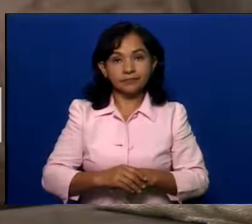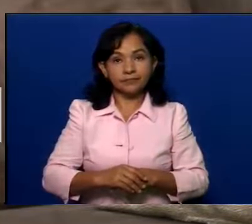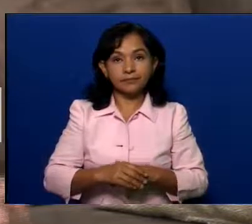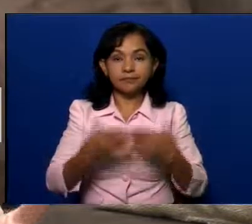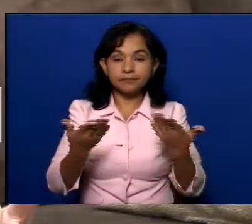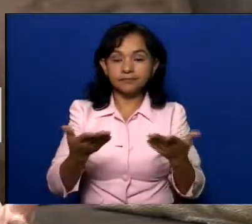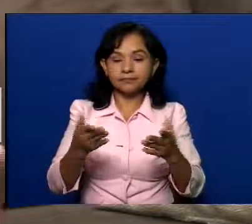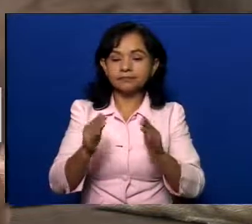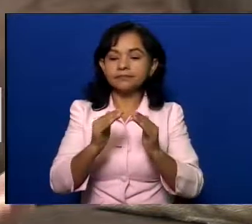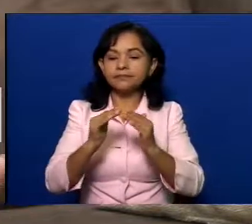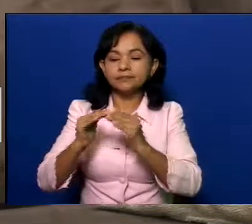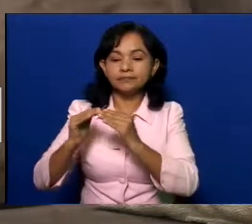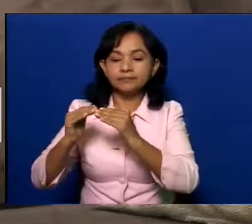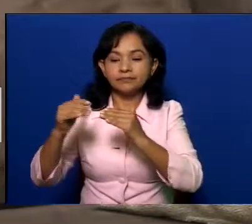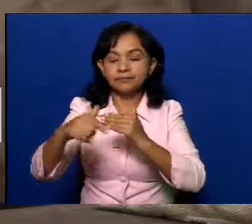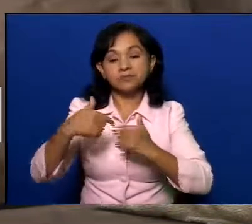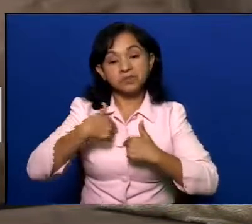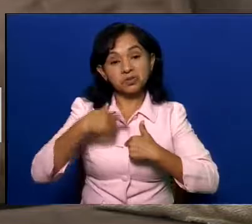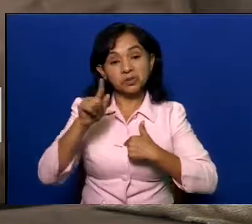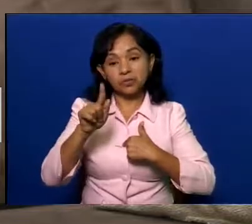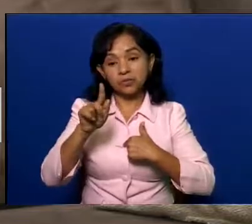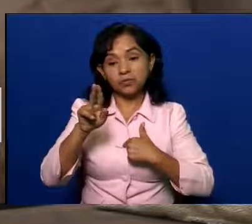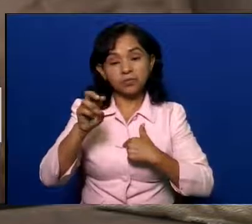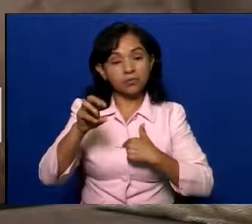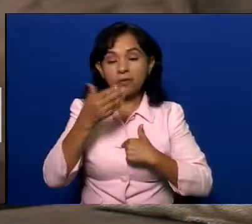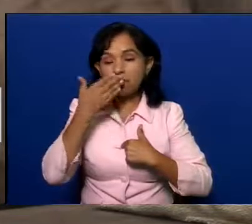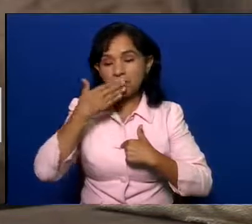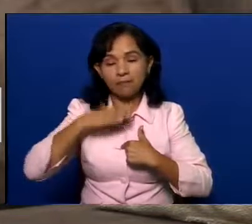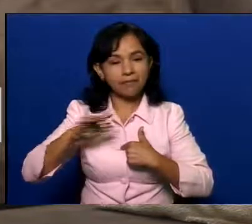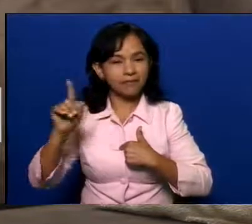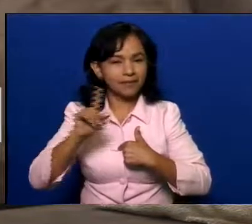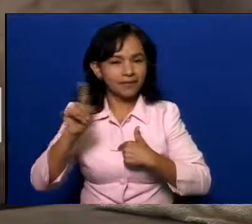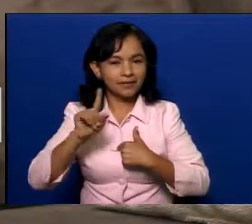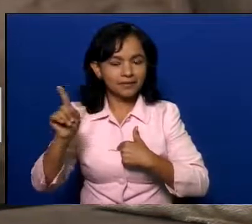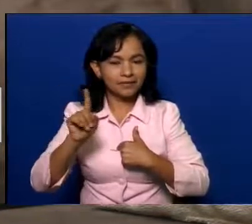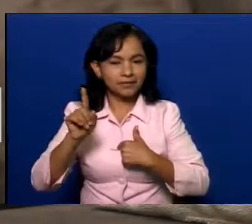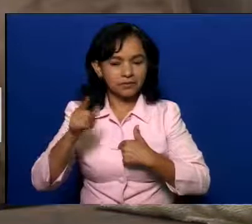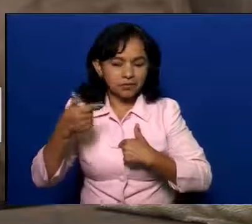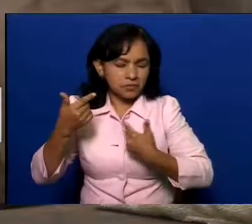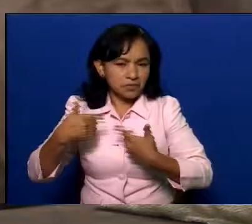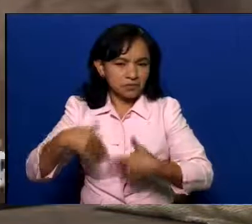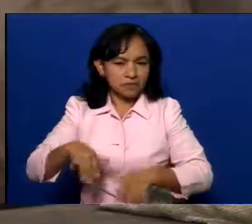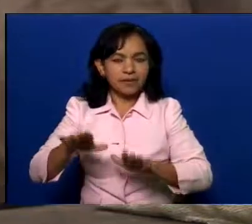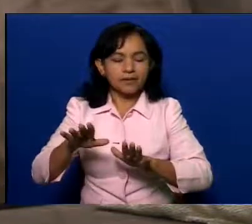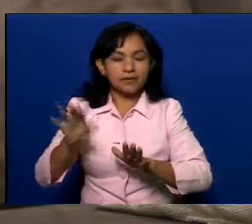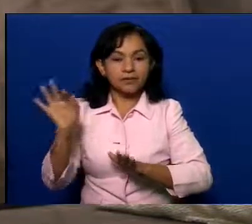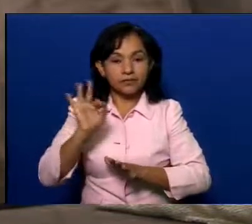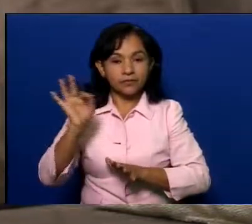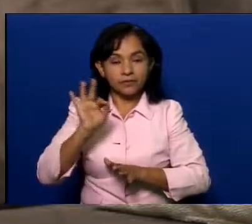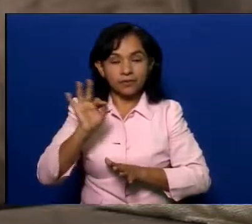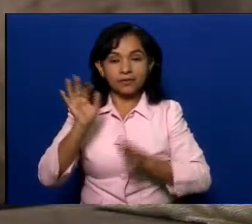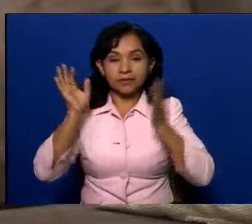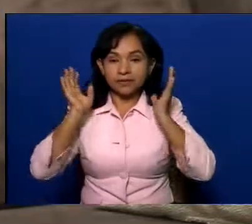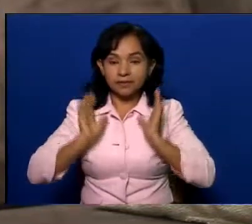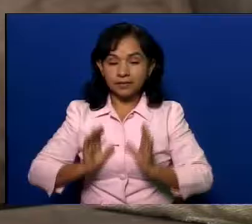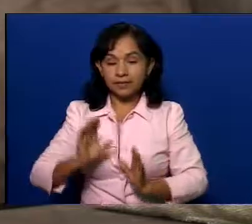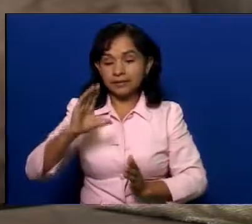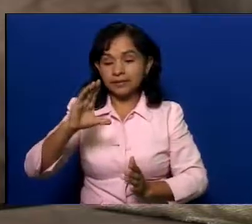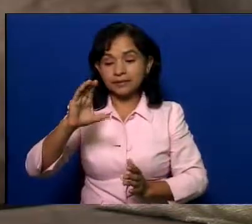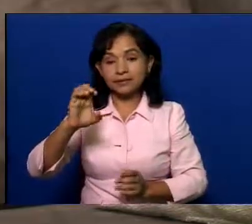en la comunidad dice, tenía un tumor pero no era malo, dice, porque son tumores benignos, son formaciones también de